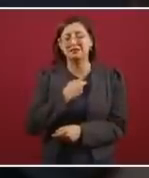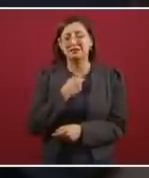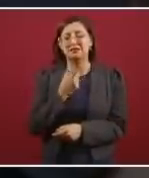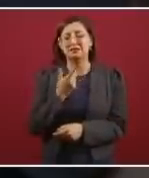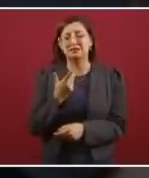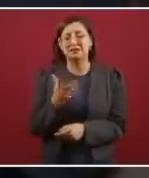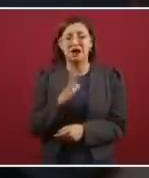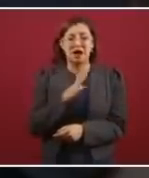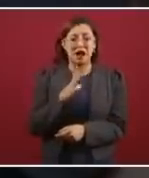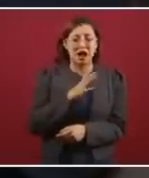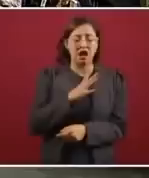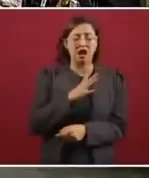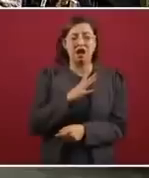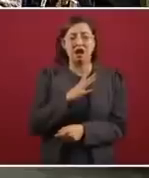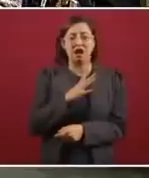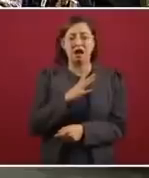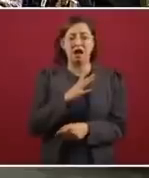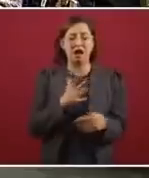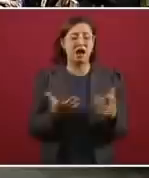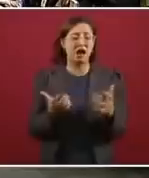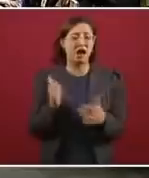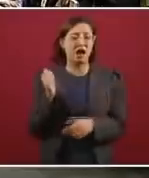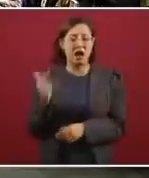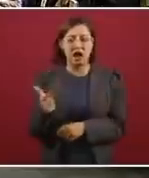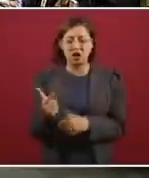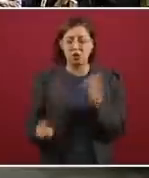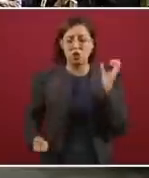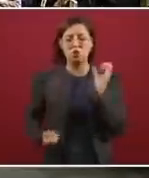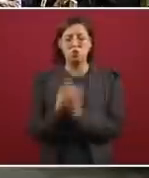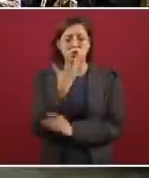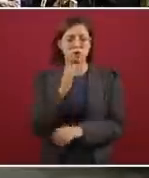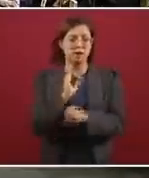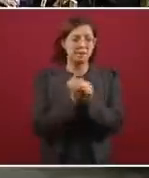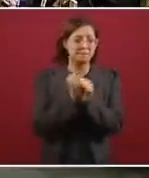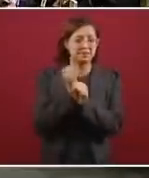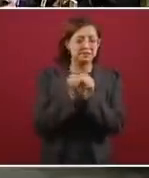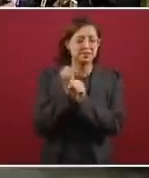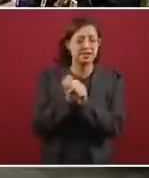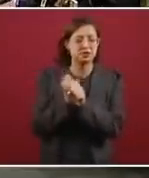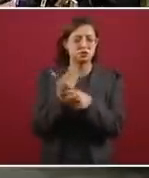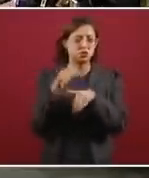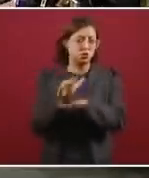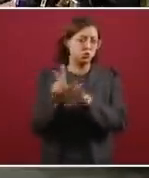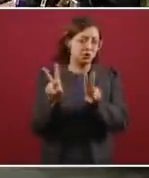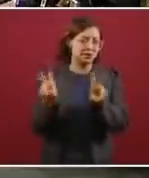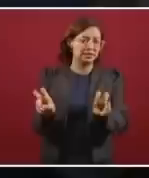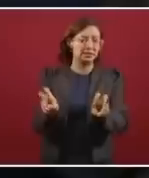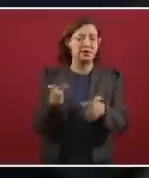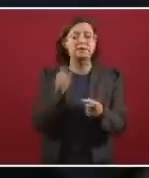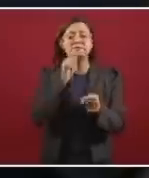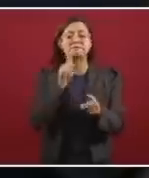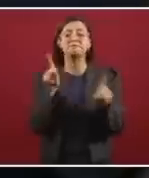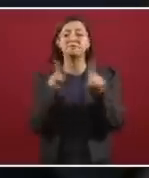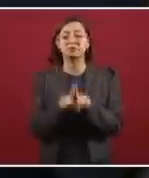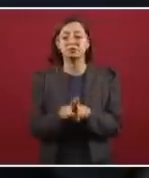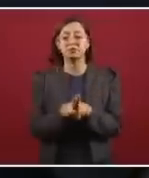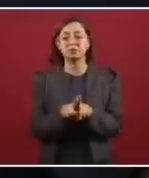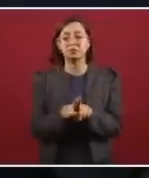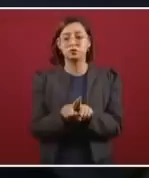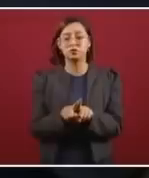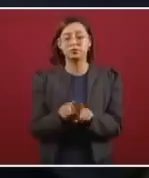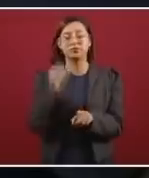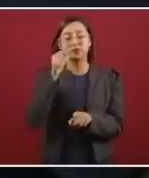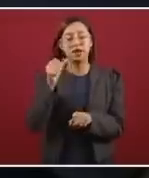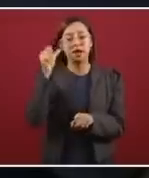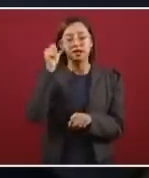si hay una nueva línea de investigación al respecto. Y también, si me permite, ayer